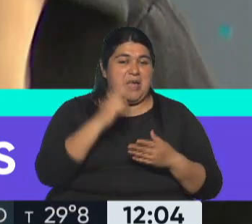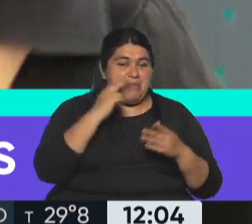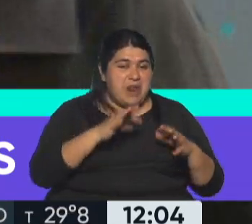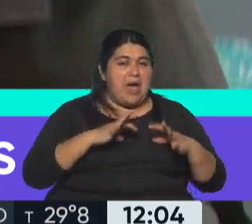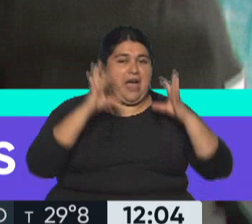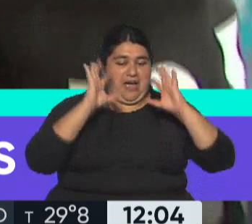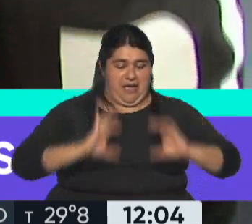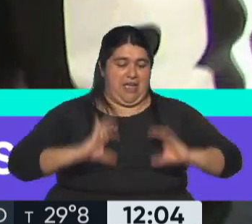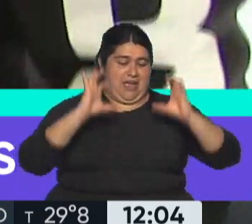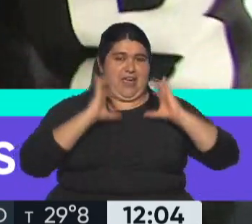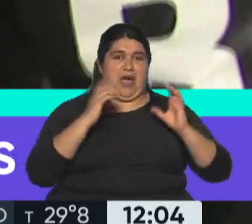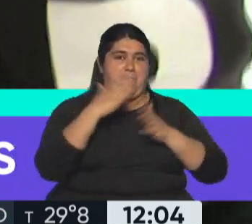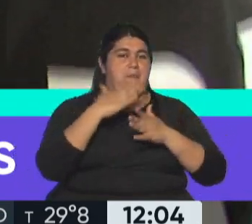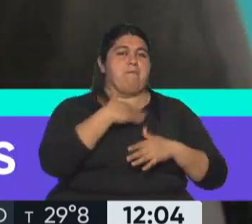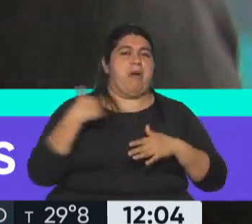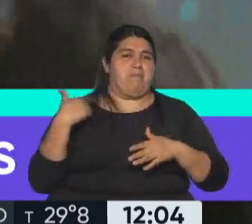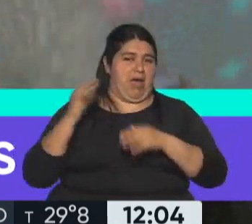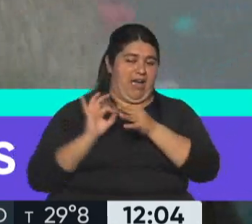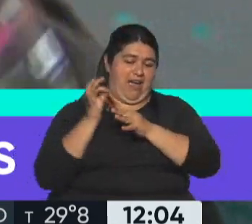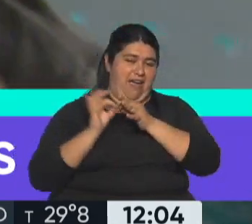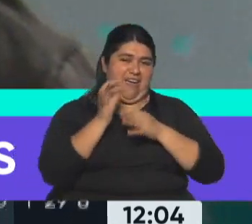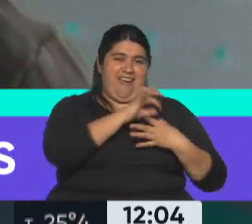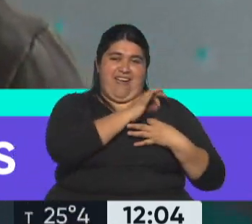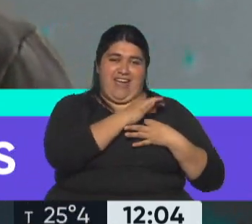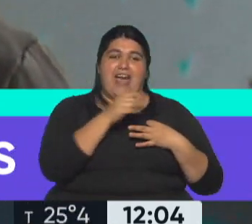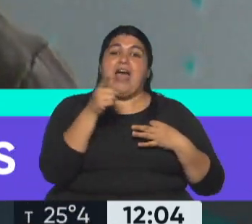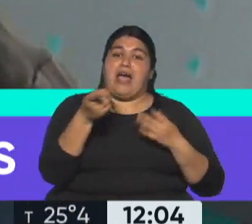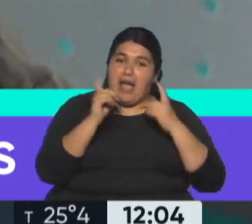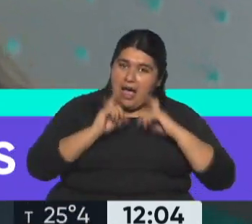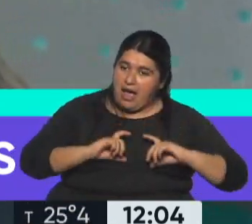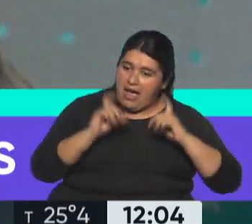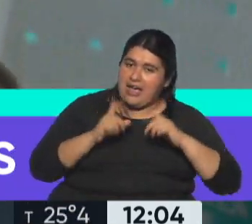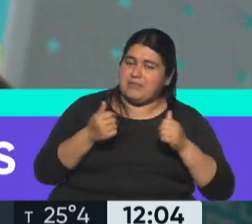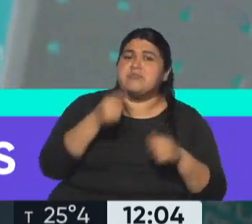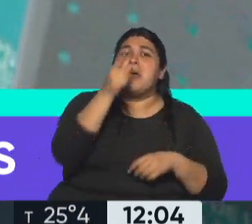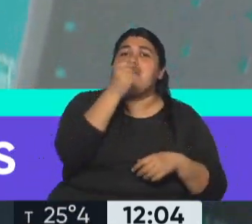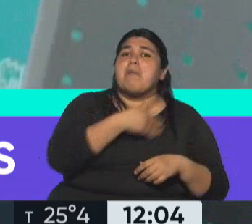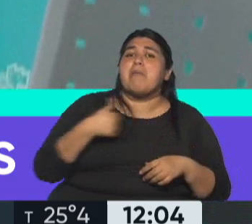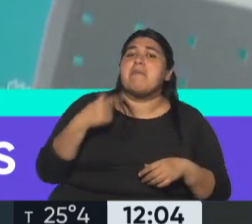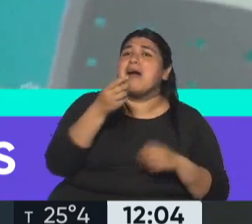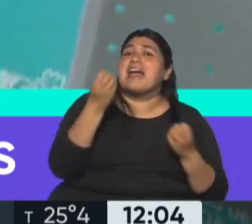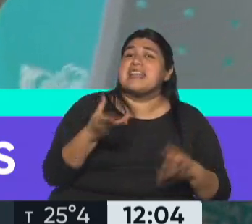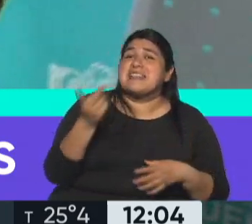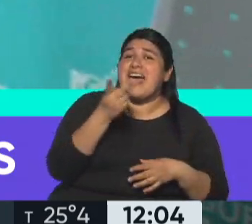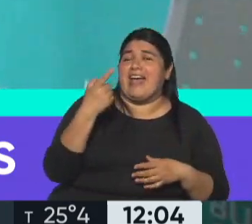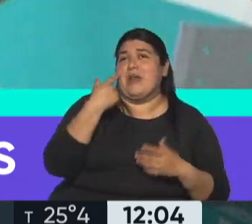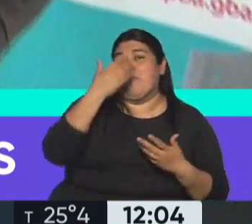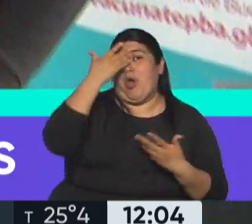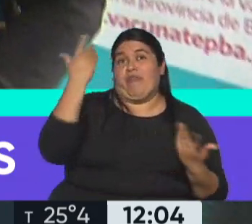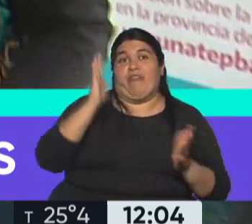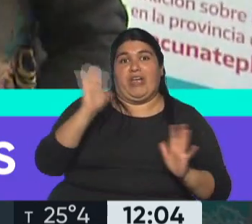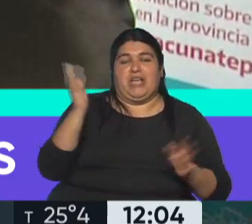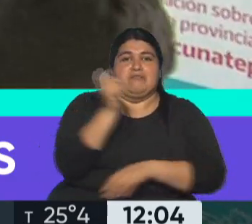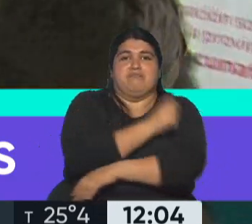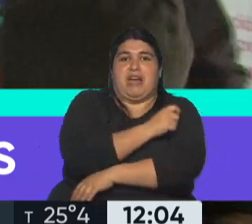El barbijo. Para envergárselo. Ah, claro, para que no se te salga. ¿Y los padres qué sienten? ¿Llegó este momento? ¿Estaban